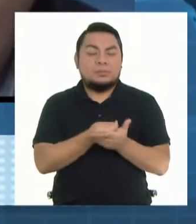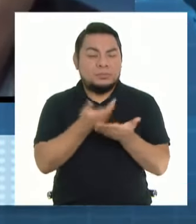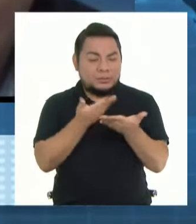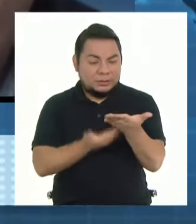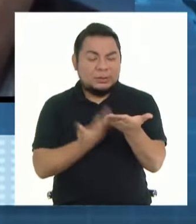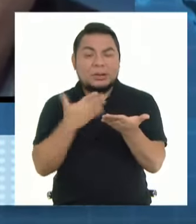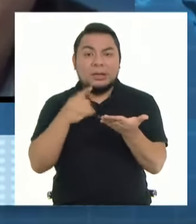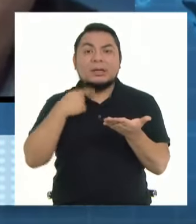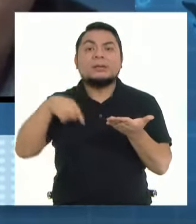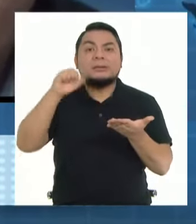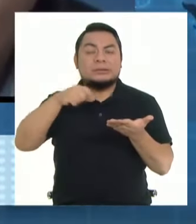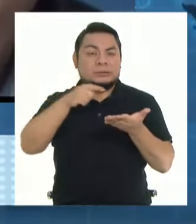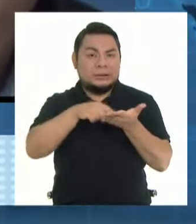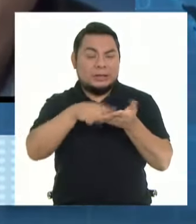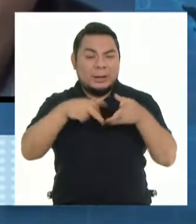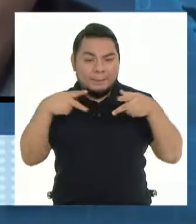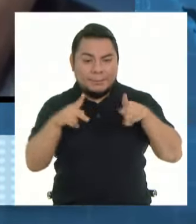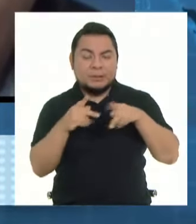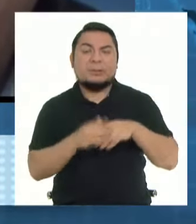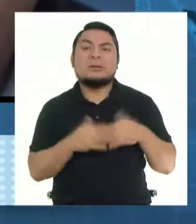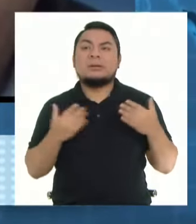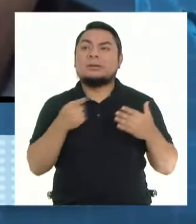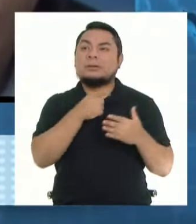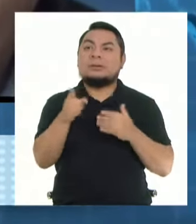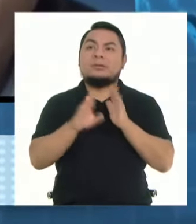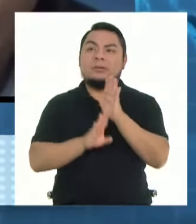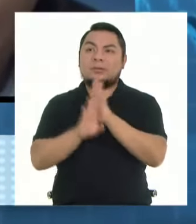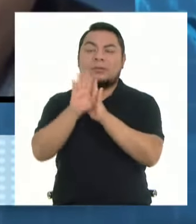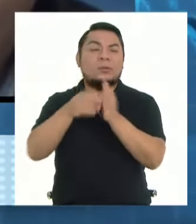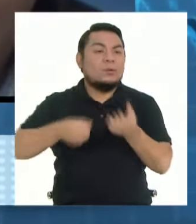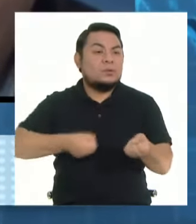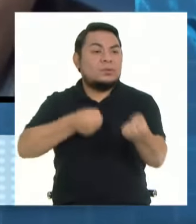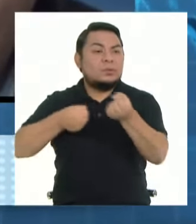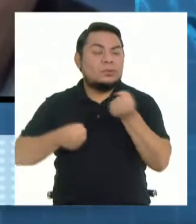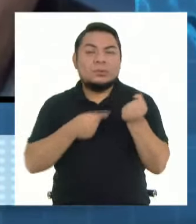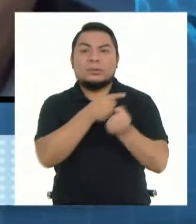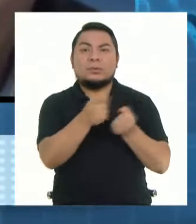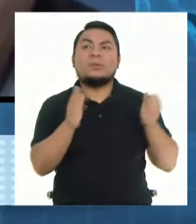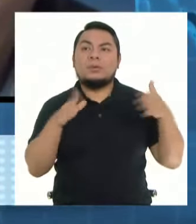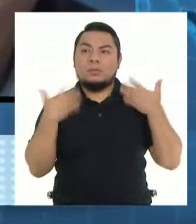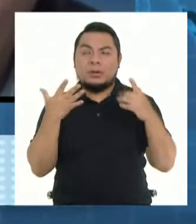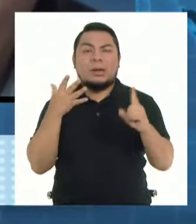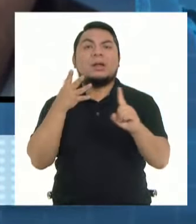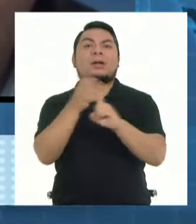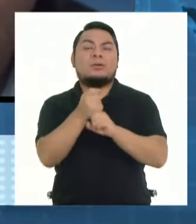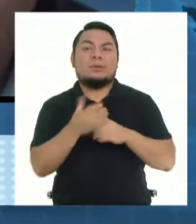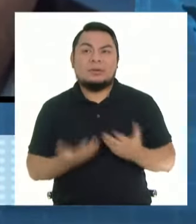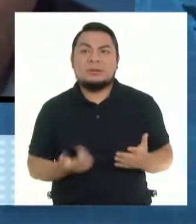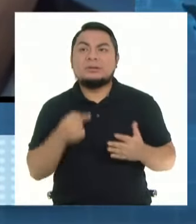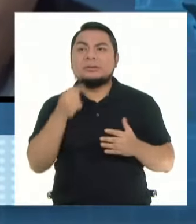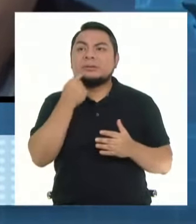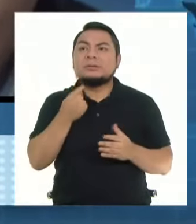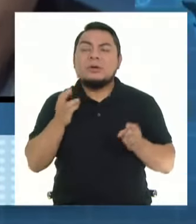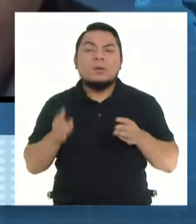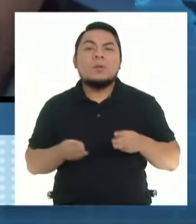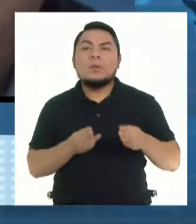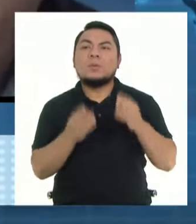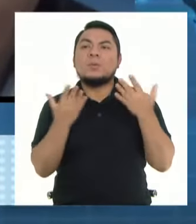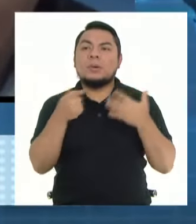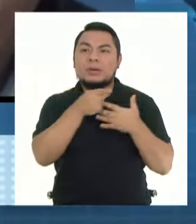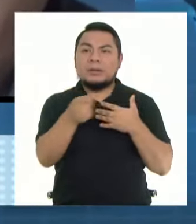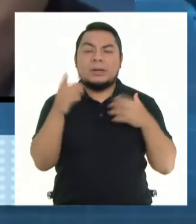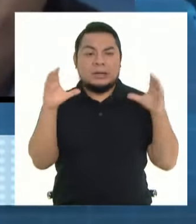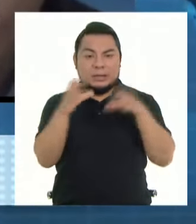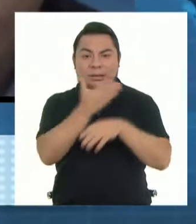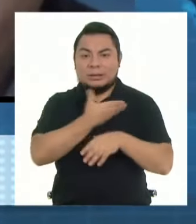que ha de permitir que el desarrollo rural pueda lograrse en un modo